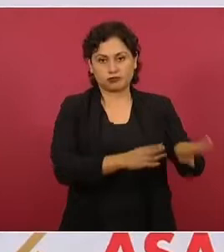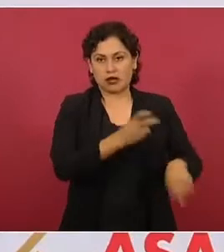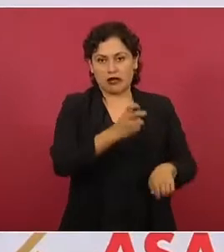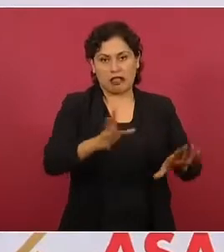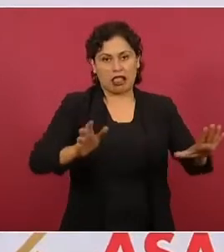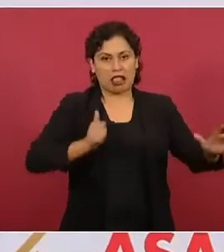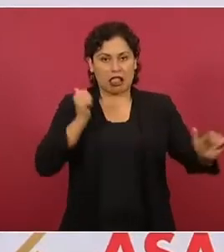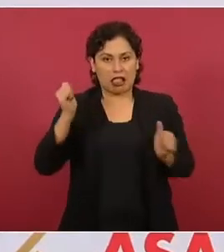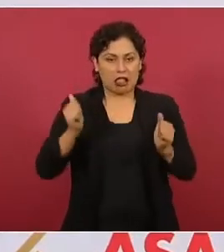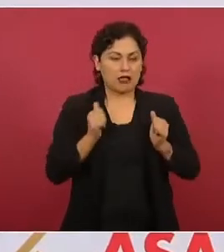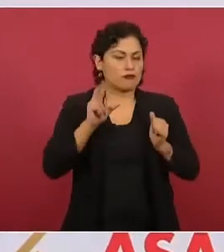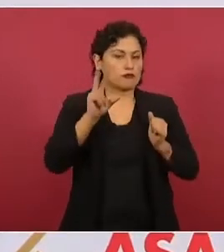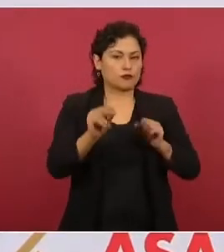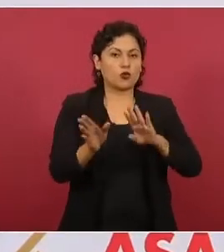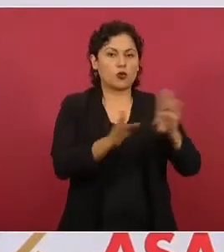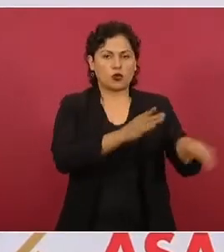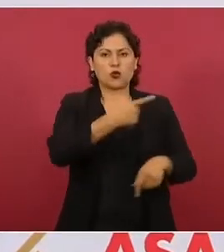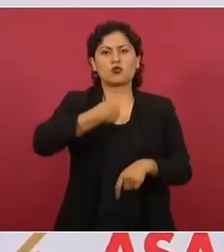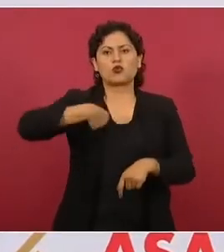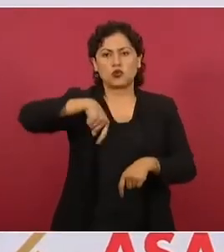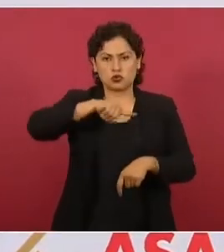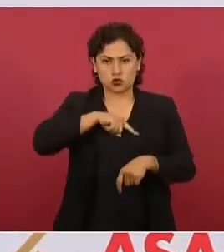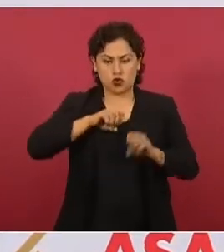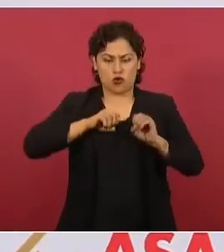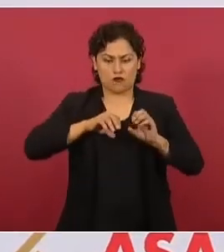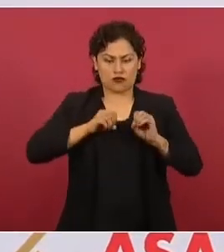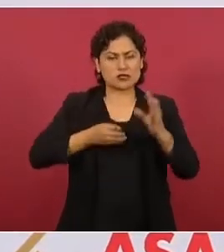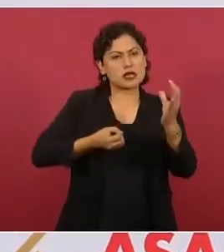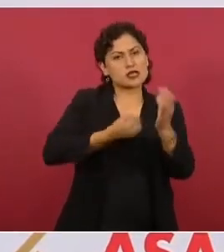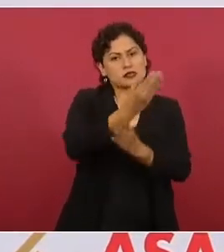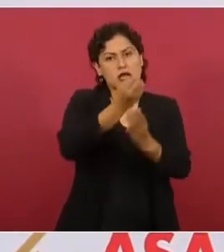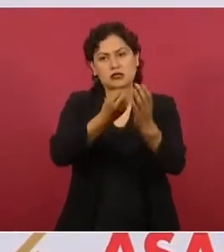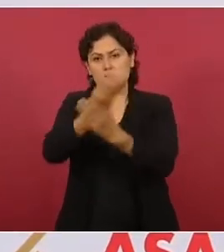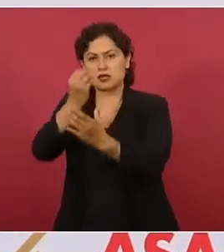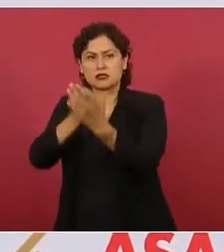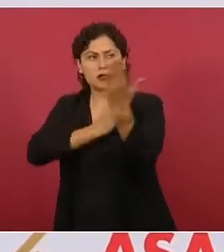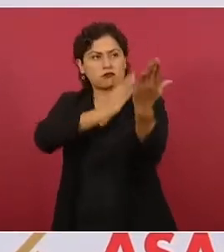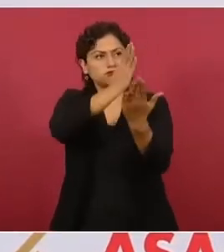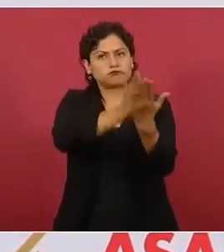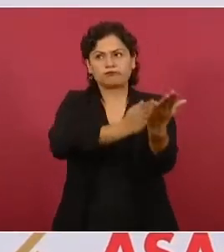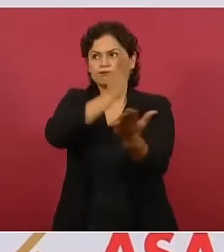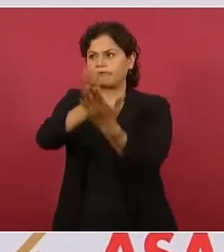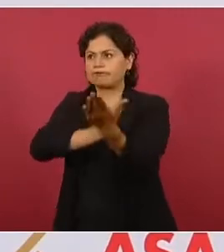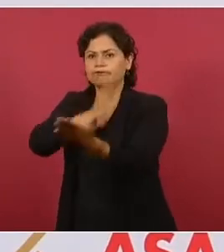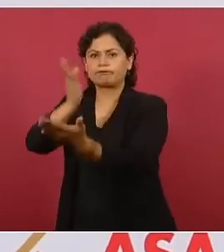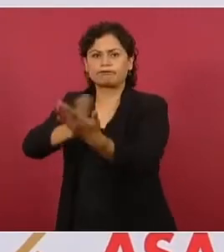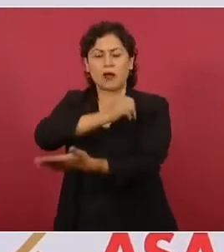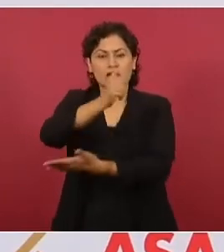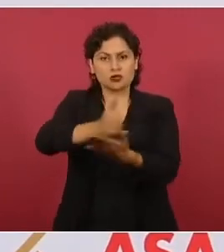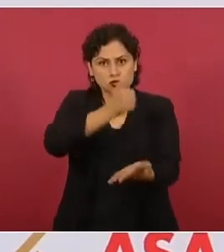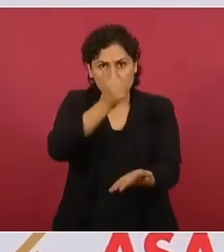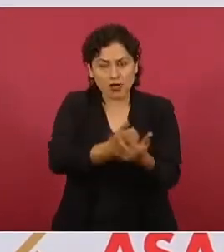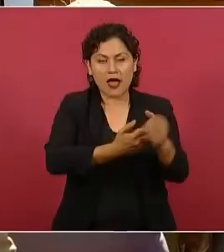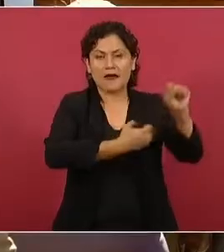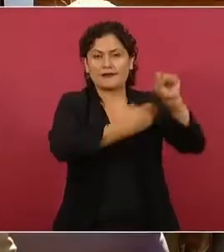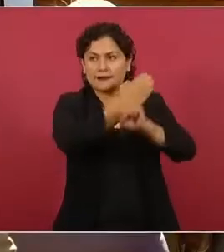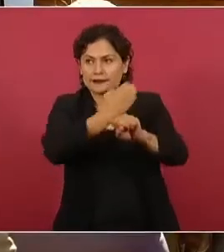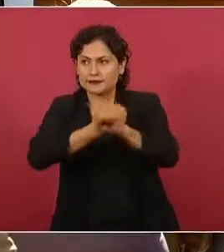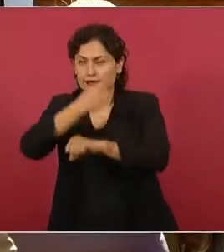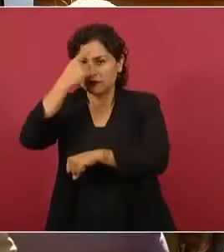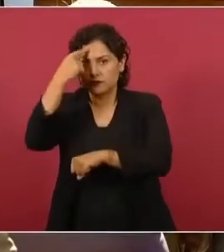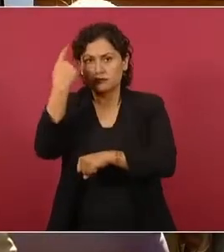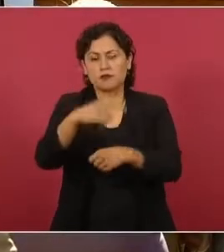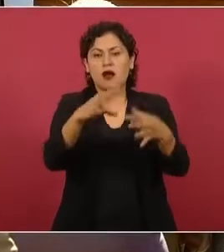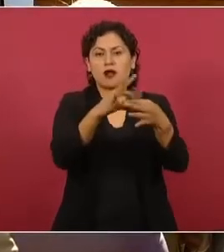nuestras oficinas para acudir a todas las metrópolis y ciudades medias a promover activamente proyectos en todas las líneas y